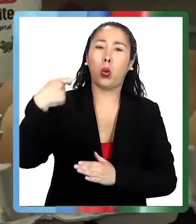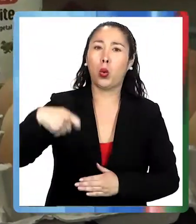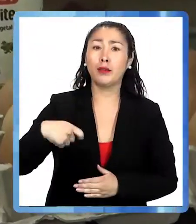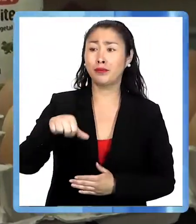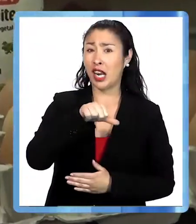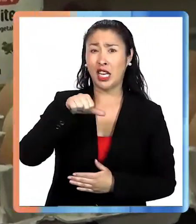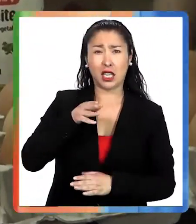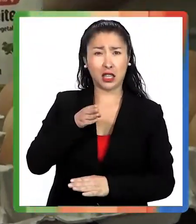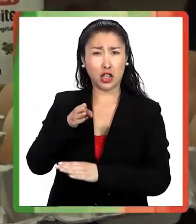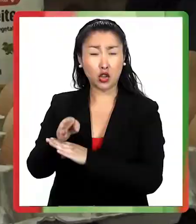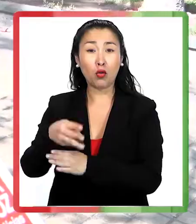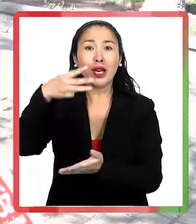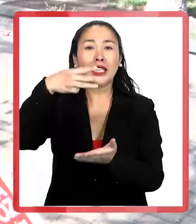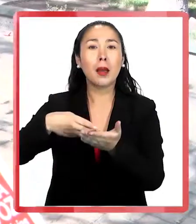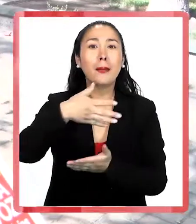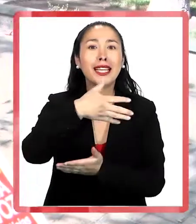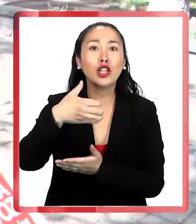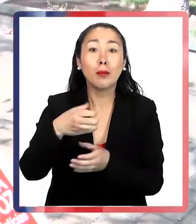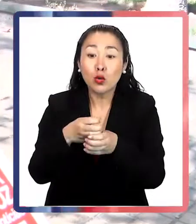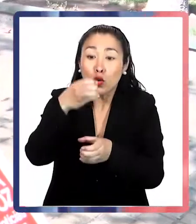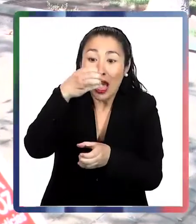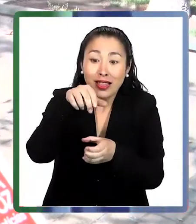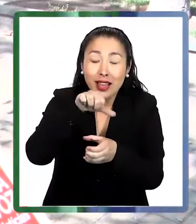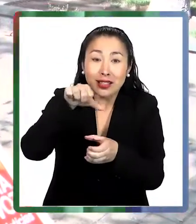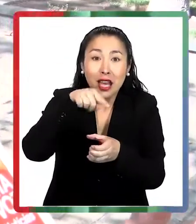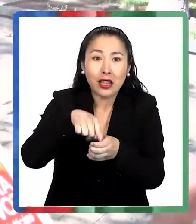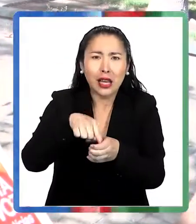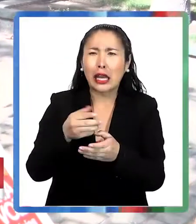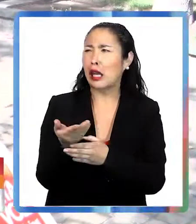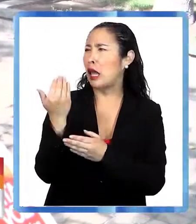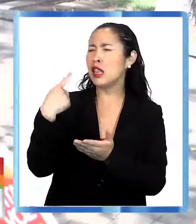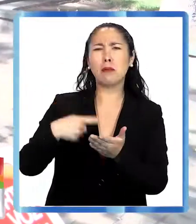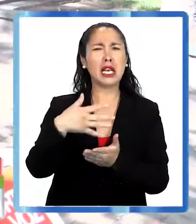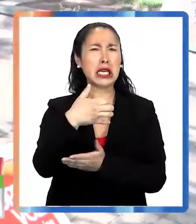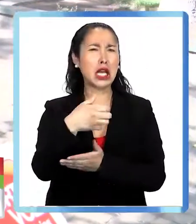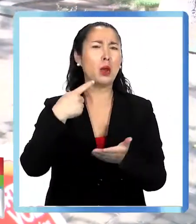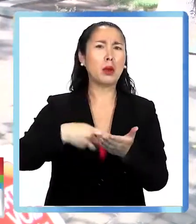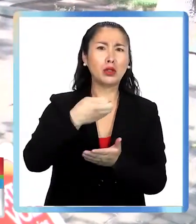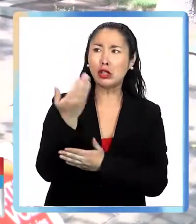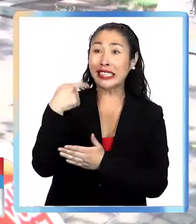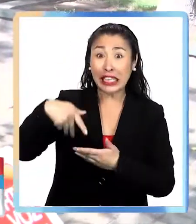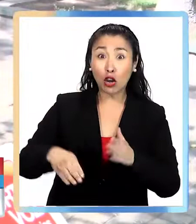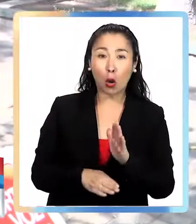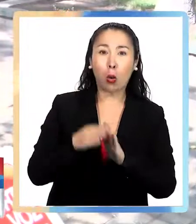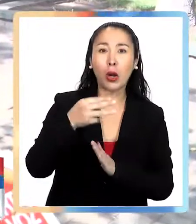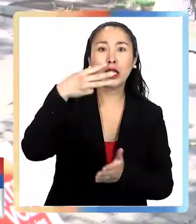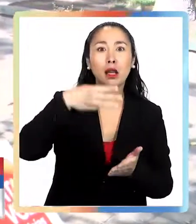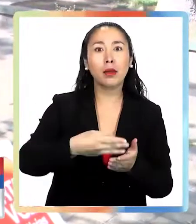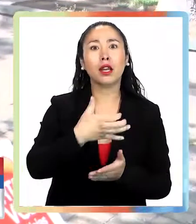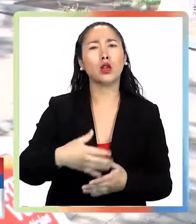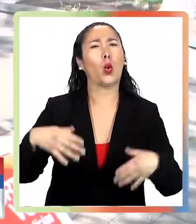aceite fui a ver el precio de 3.500 pesos la botella de aceite, que era la que valía 1.500, 1.400, o sea, se